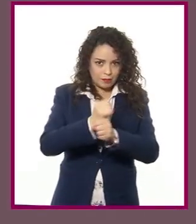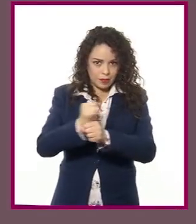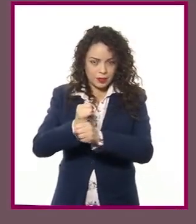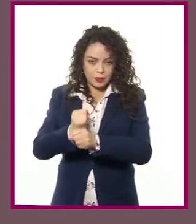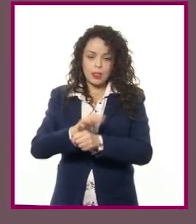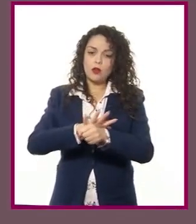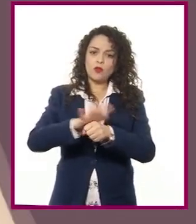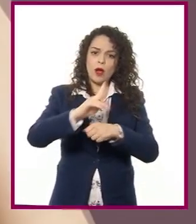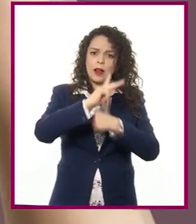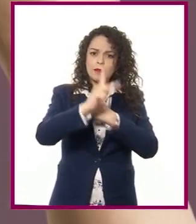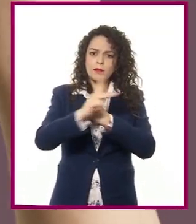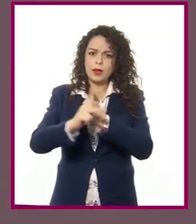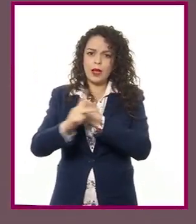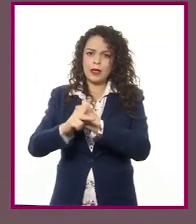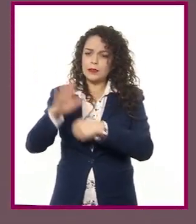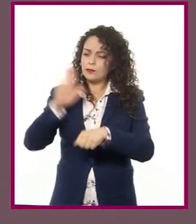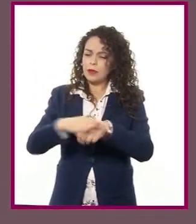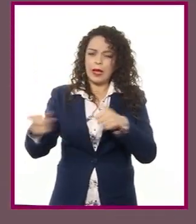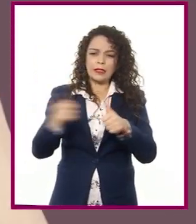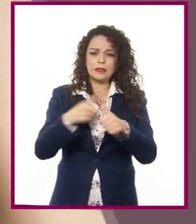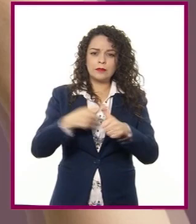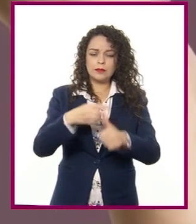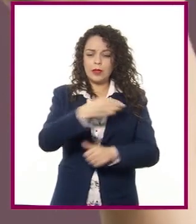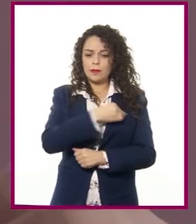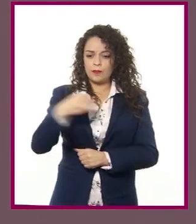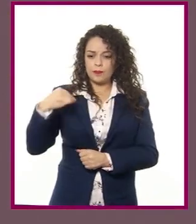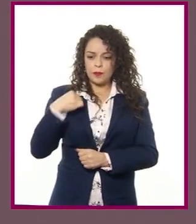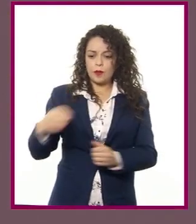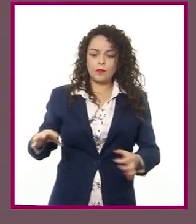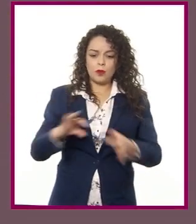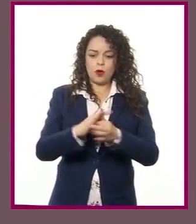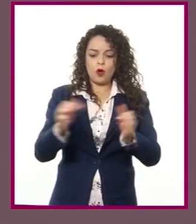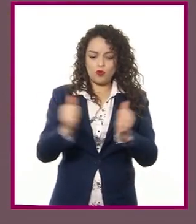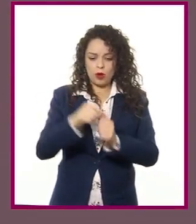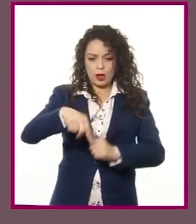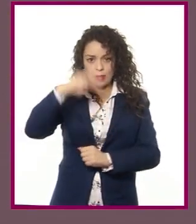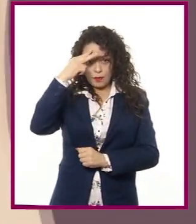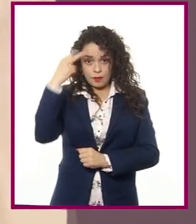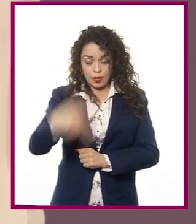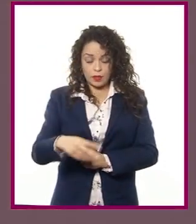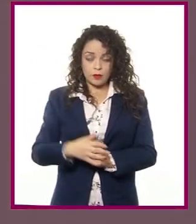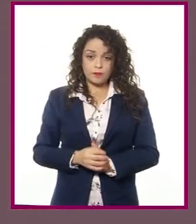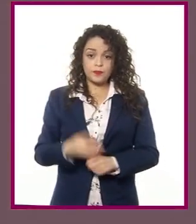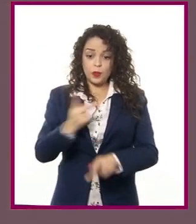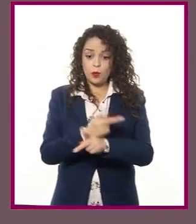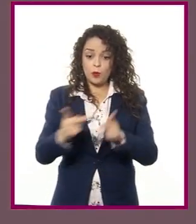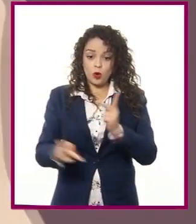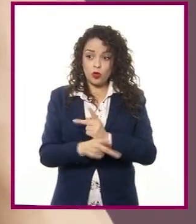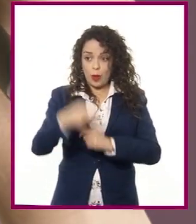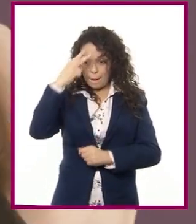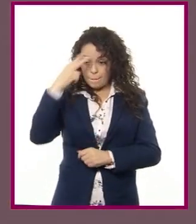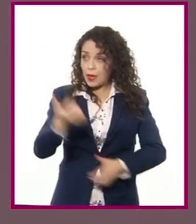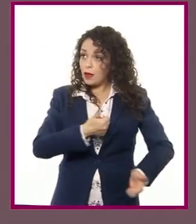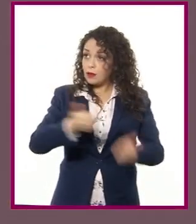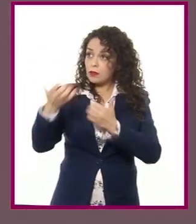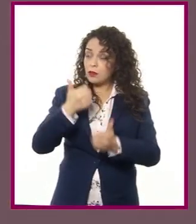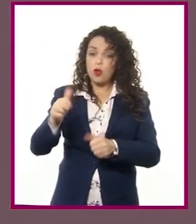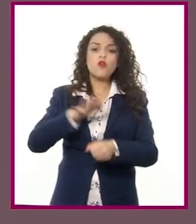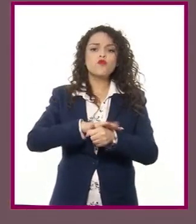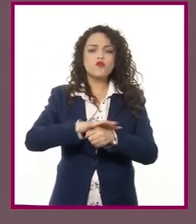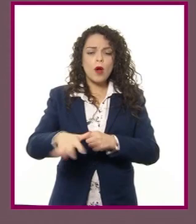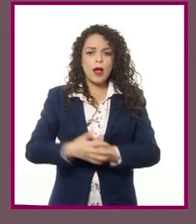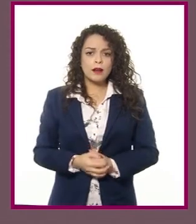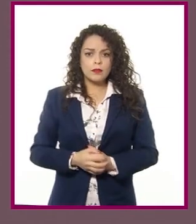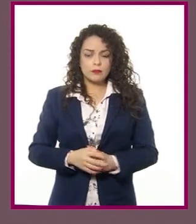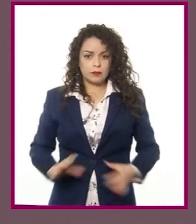¿Qué países son los principales socios comerciales de nuestro país? ¿Cuáles son los principales productos que México exporta? ¿Pertenecen al